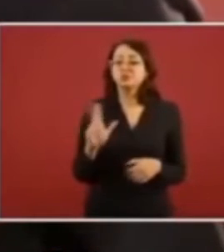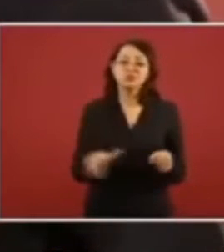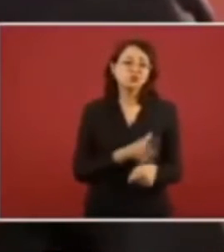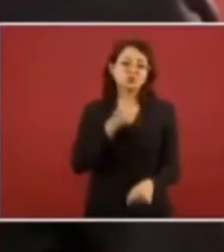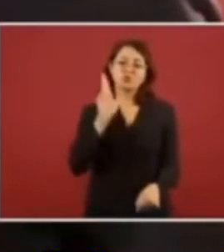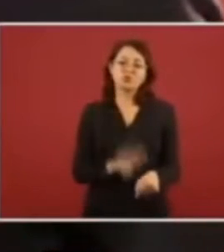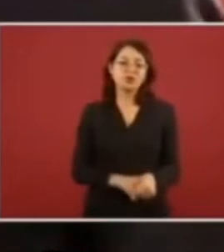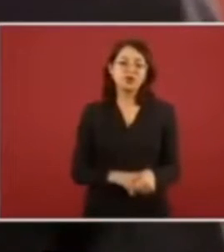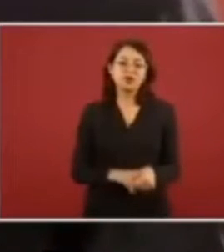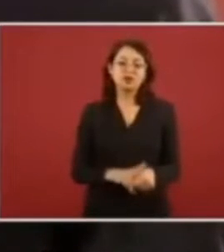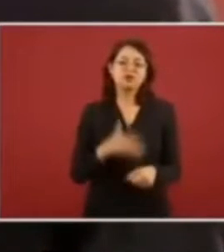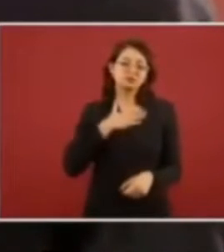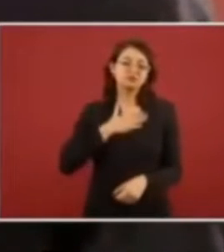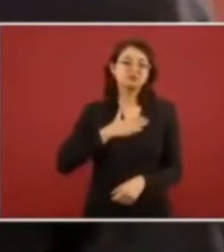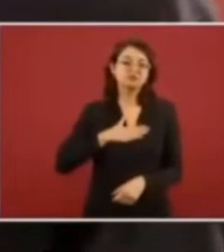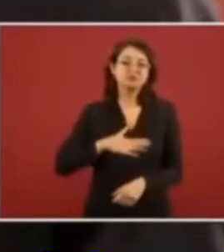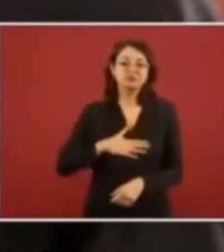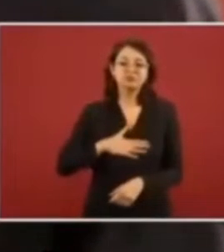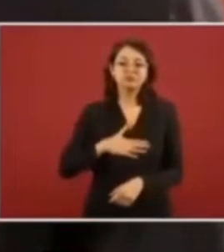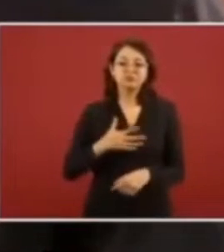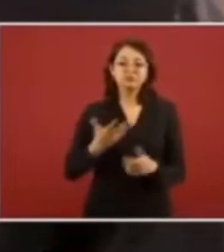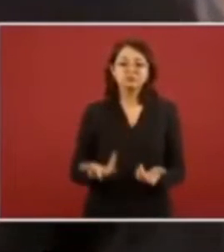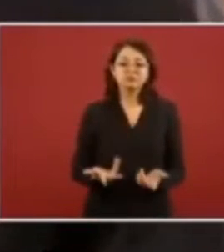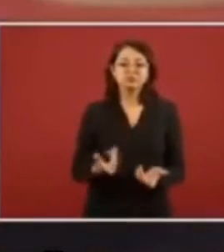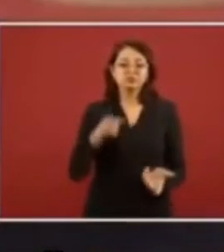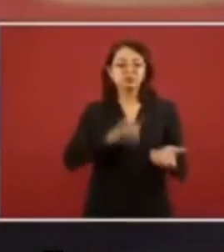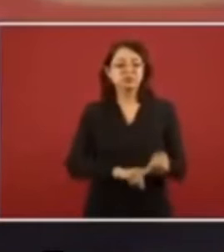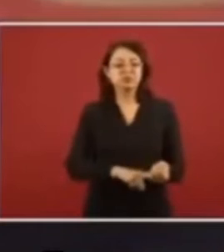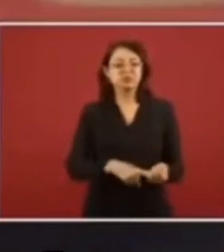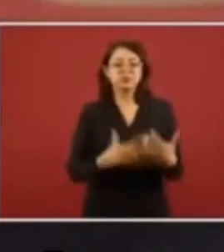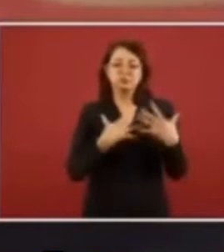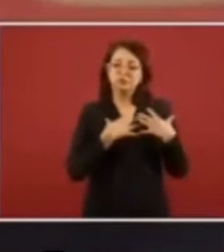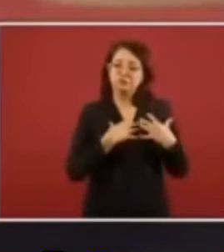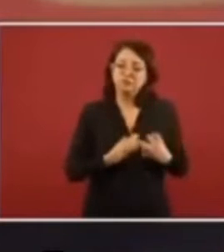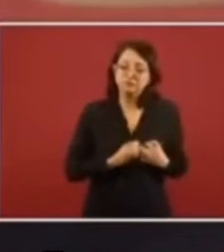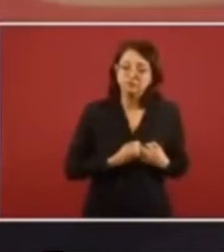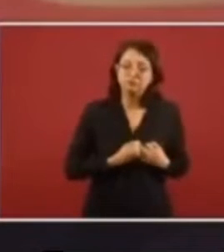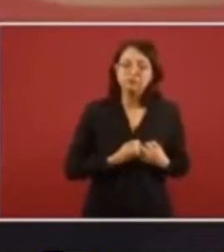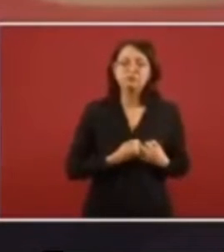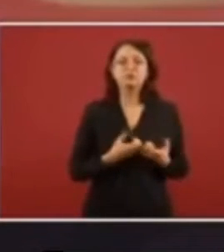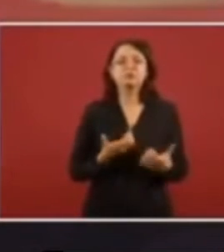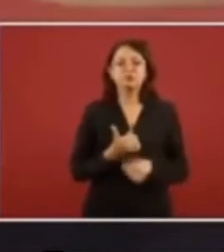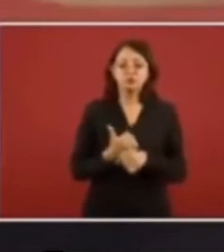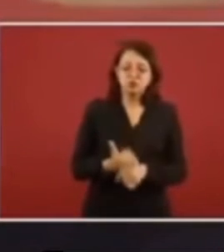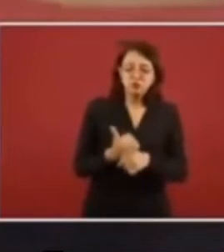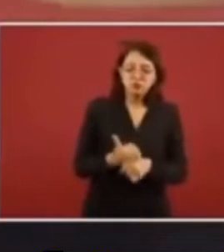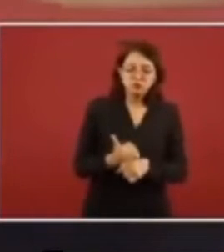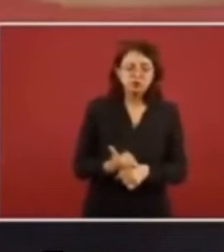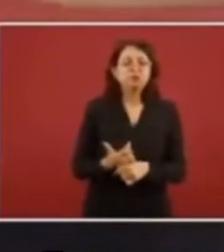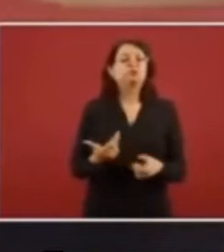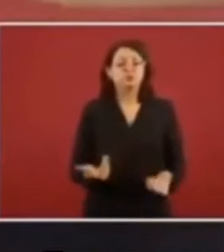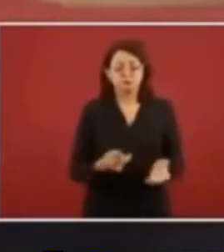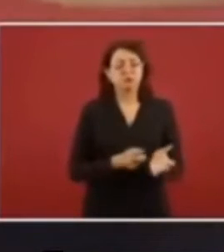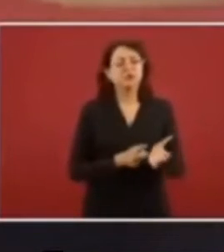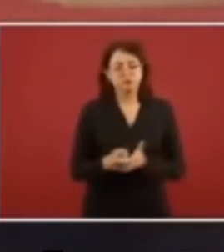natural, que haya justicia, y están llenos de dolor por la tragedia y tienen todo